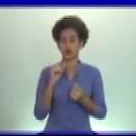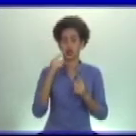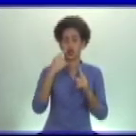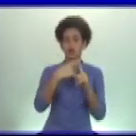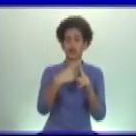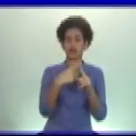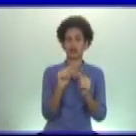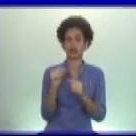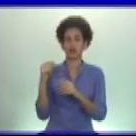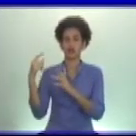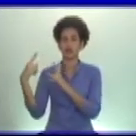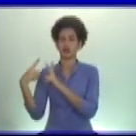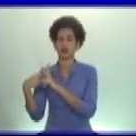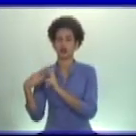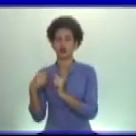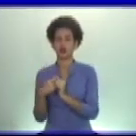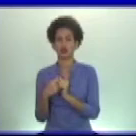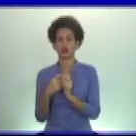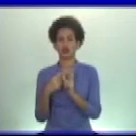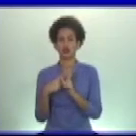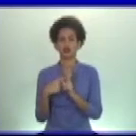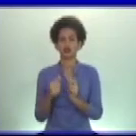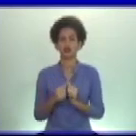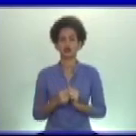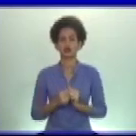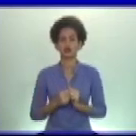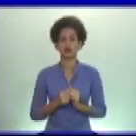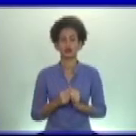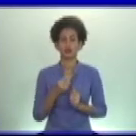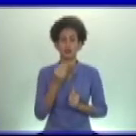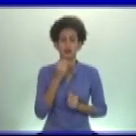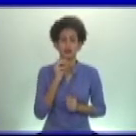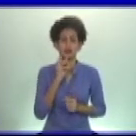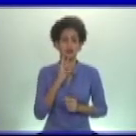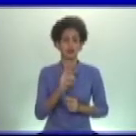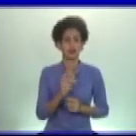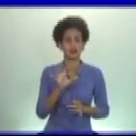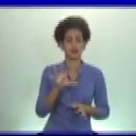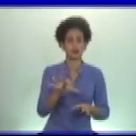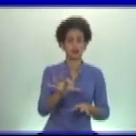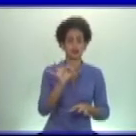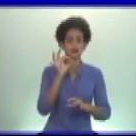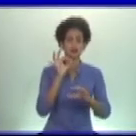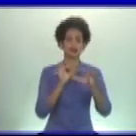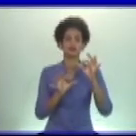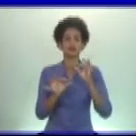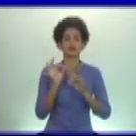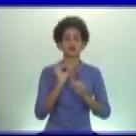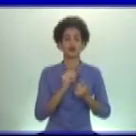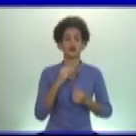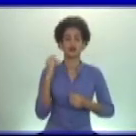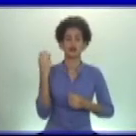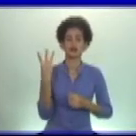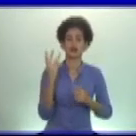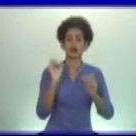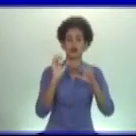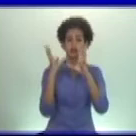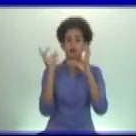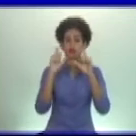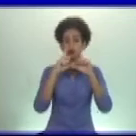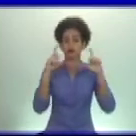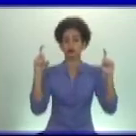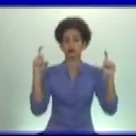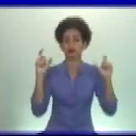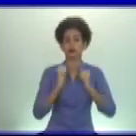Si observaron bien eso, podemos entonces responder o seleccionar que la tercera ecuación que aparece ahí es